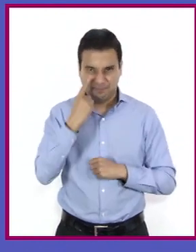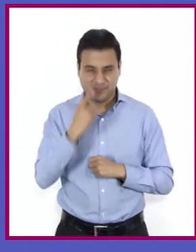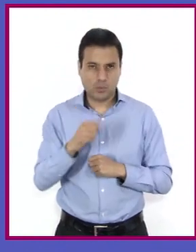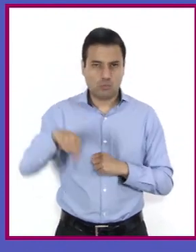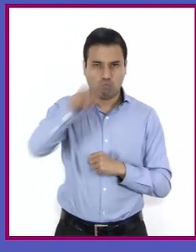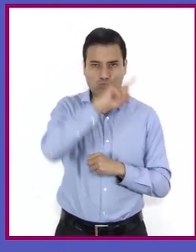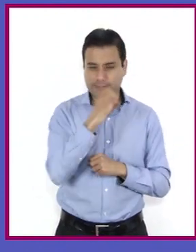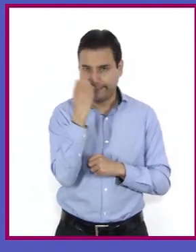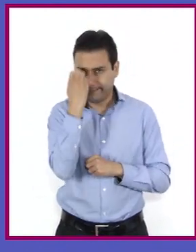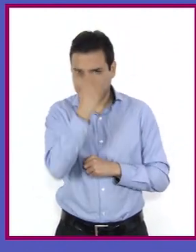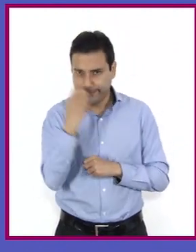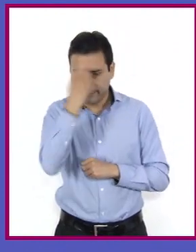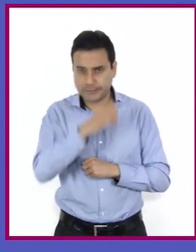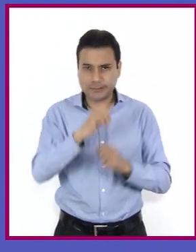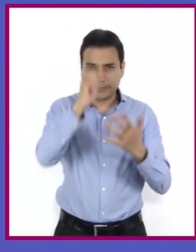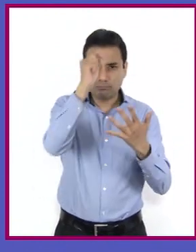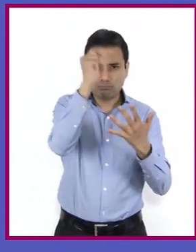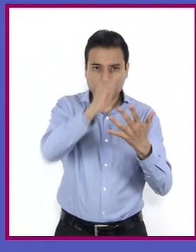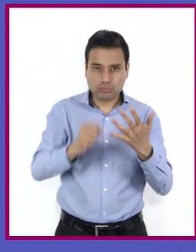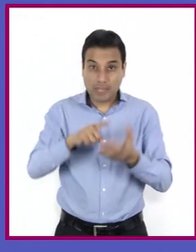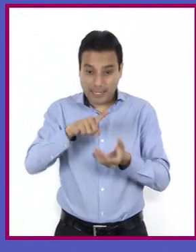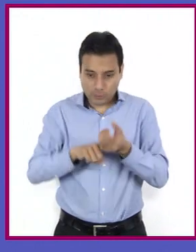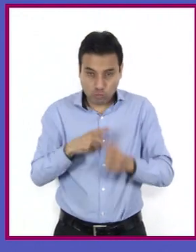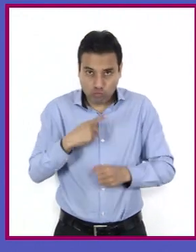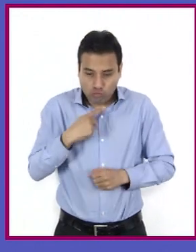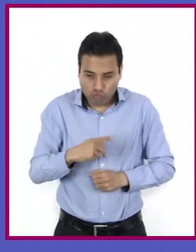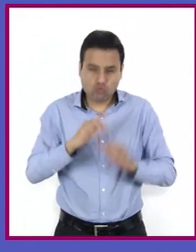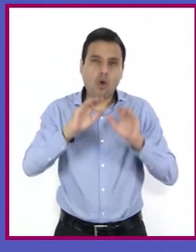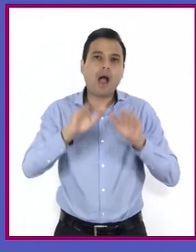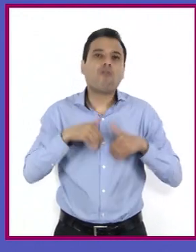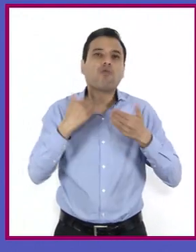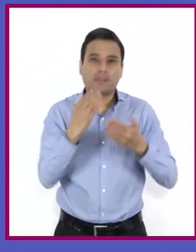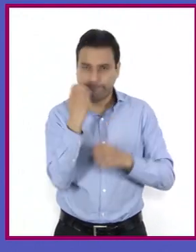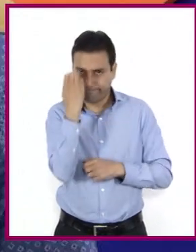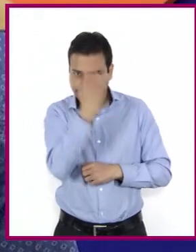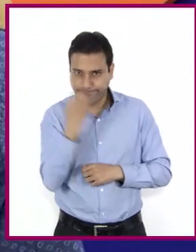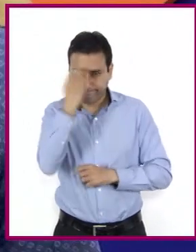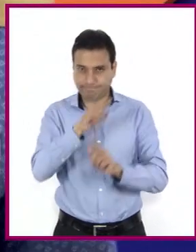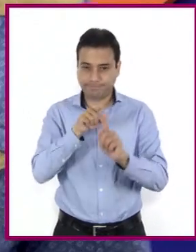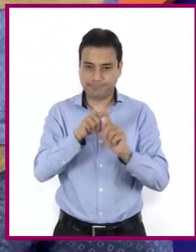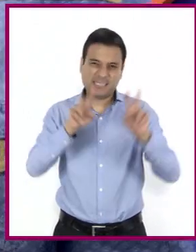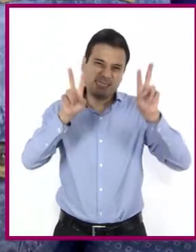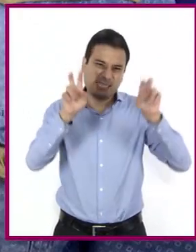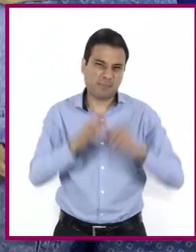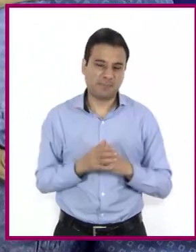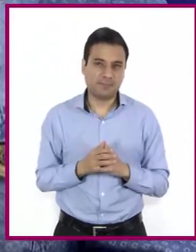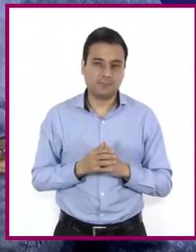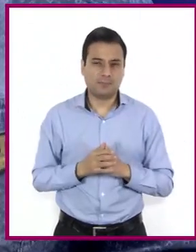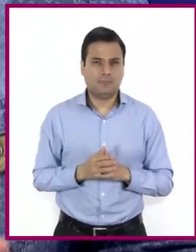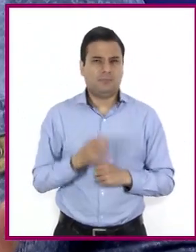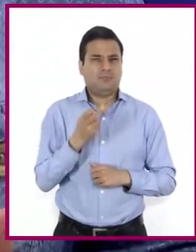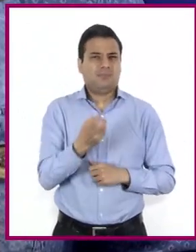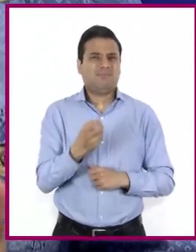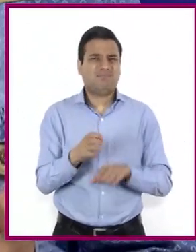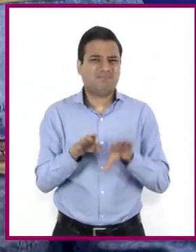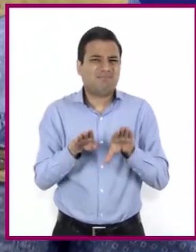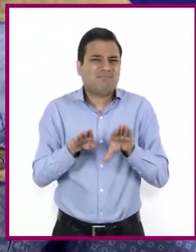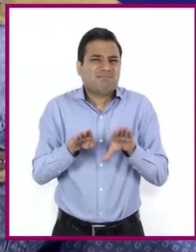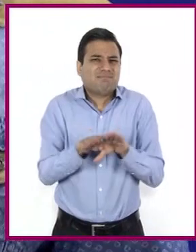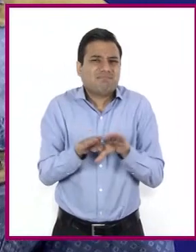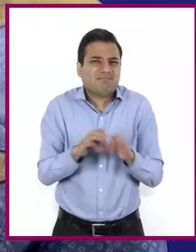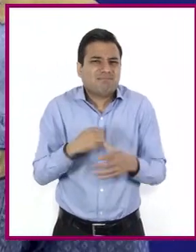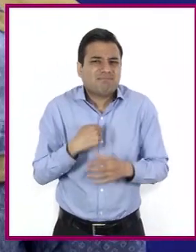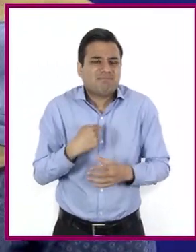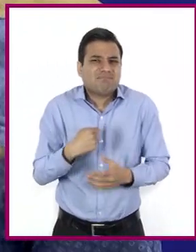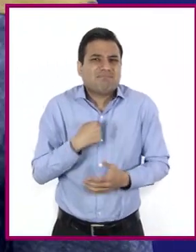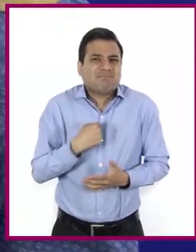situaciones internas y externas de una situación que deseamos mejorar. ¿Y eso cómo hubiera podido aplicarse a mi